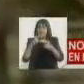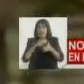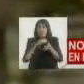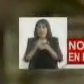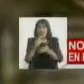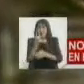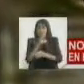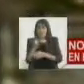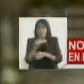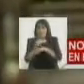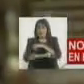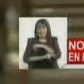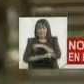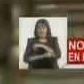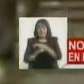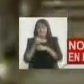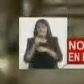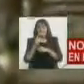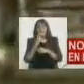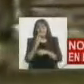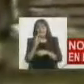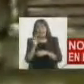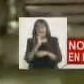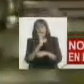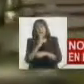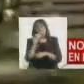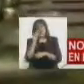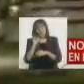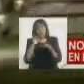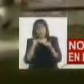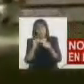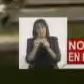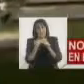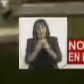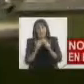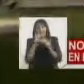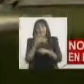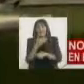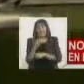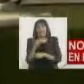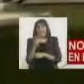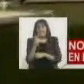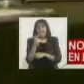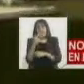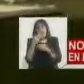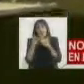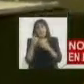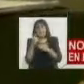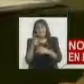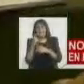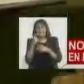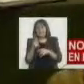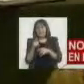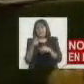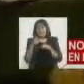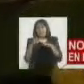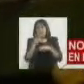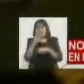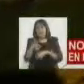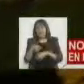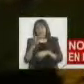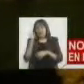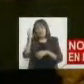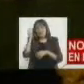a las dos naciones. Don René, hablábamos anoche precisamente que pues obviamente la esperanza de Costa Rica y